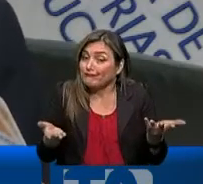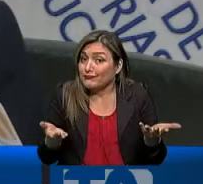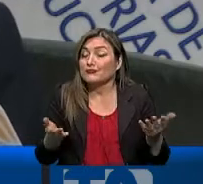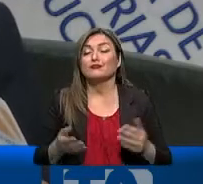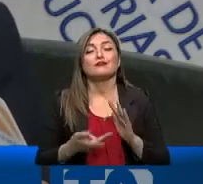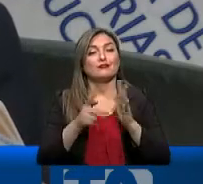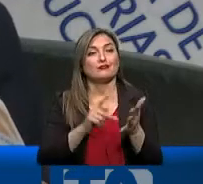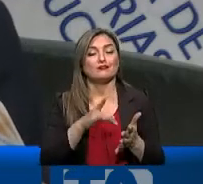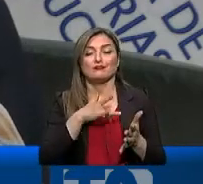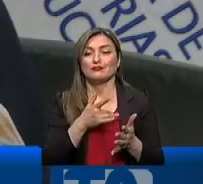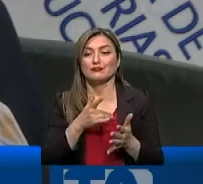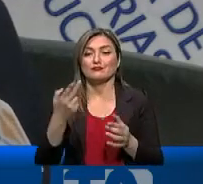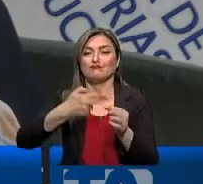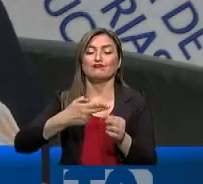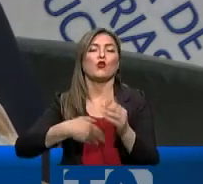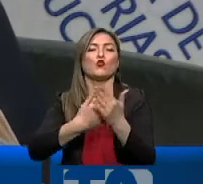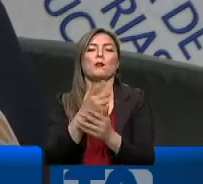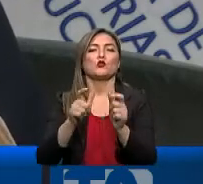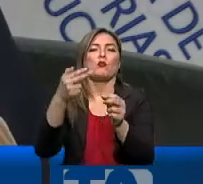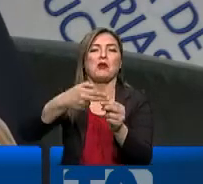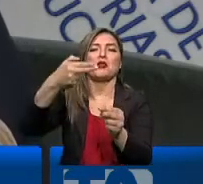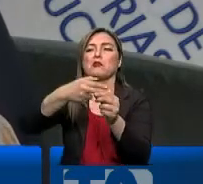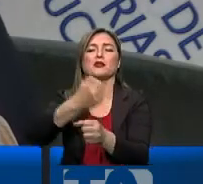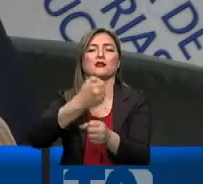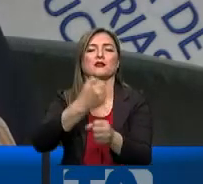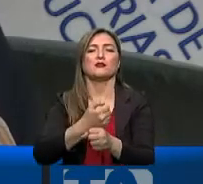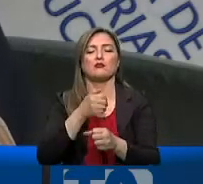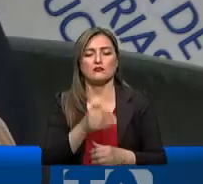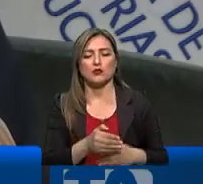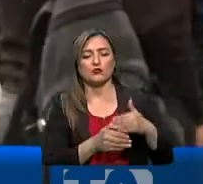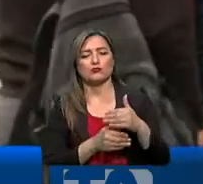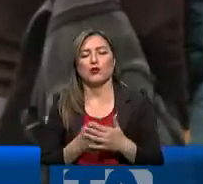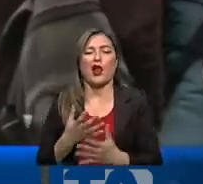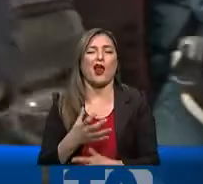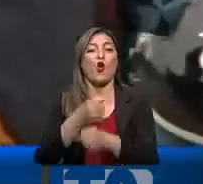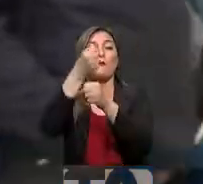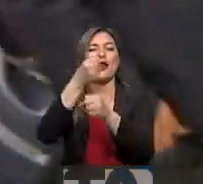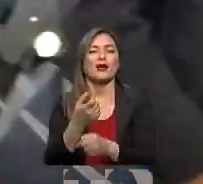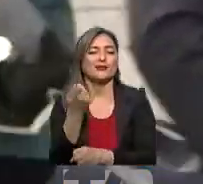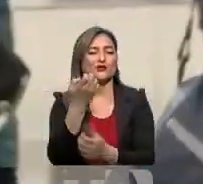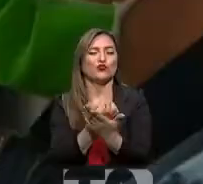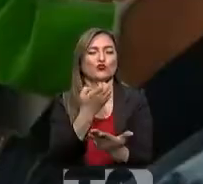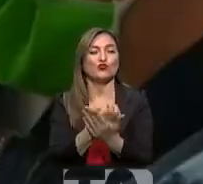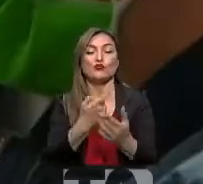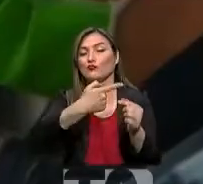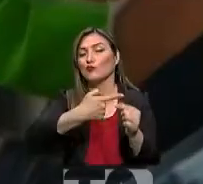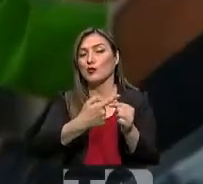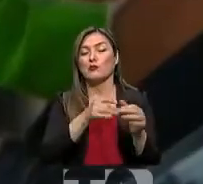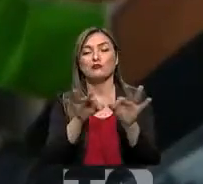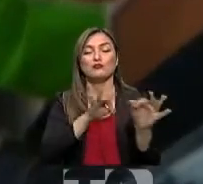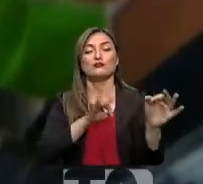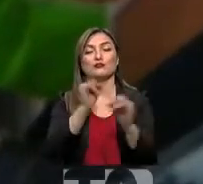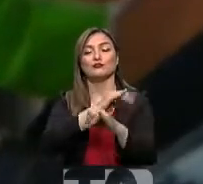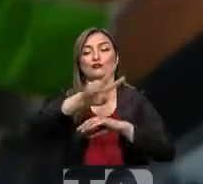esto también se siente en el empleo. Estamos en una fase de recuperación económica. En el caso de la capital, según el INEC, el